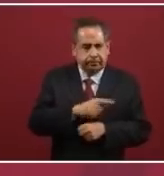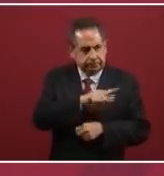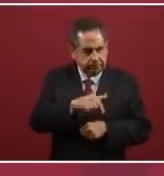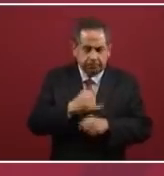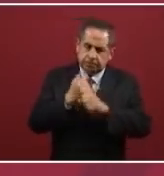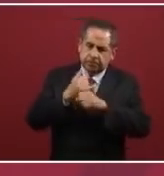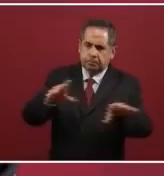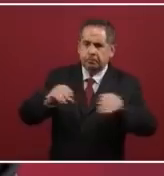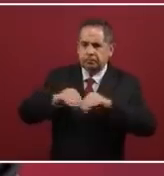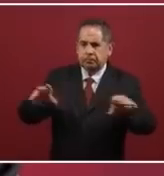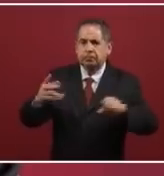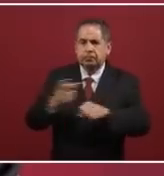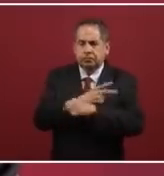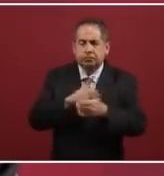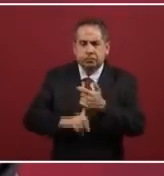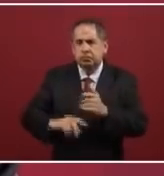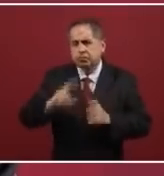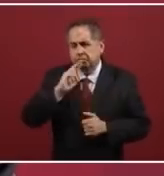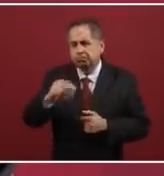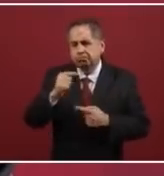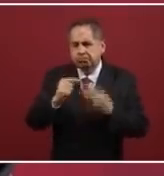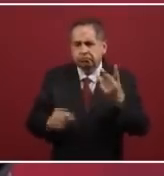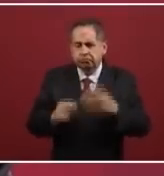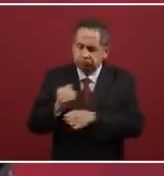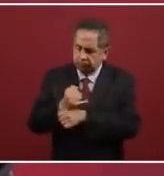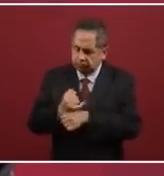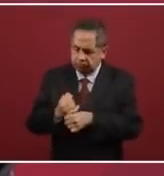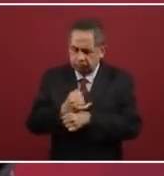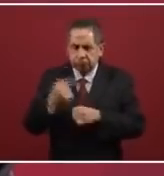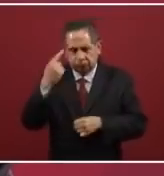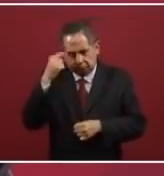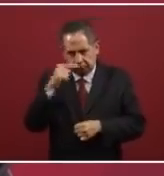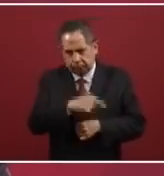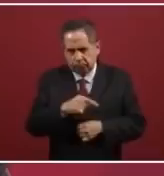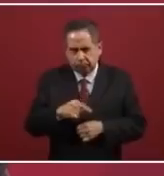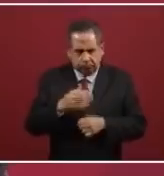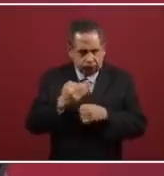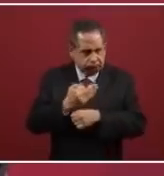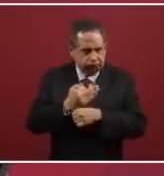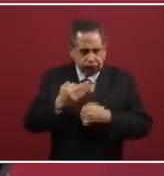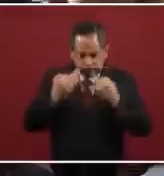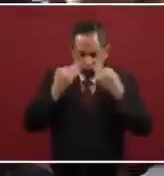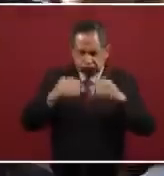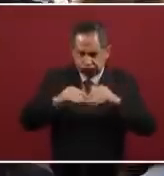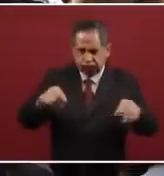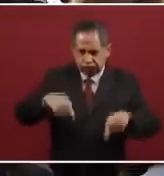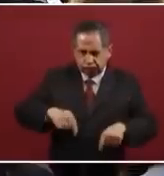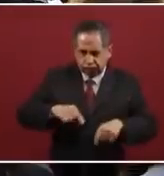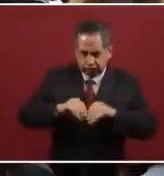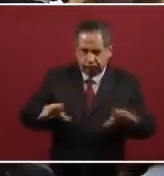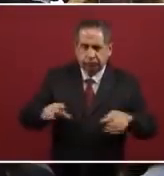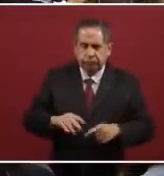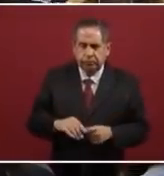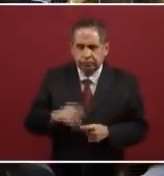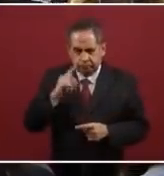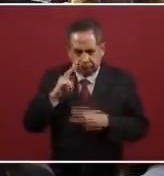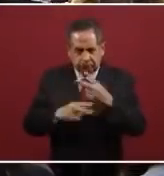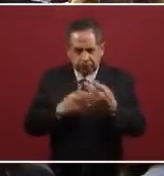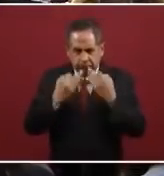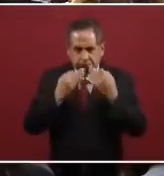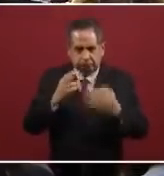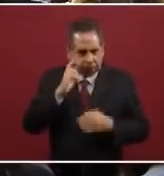conocer el resultado de la investigación aquí mismo para darte